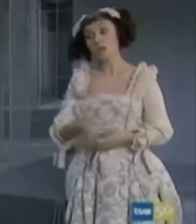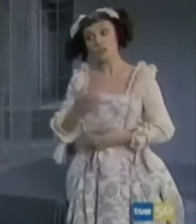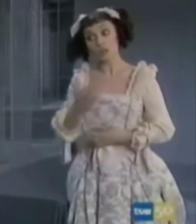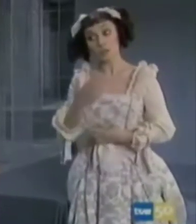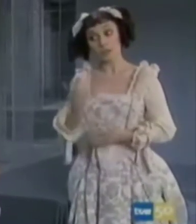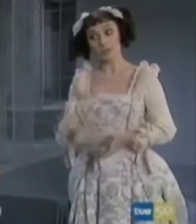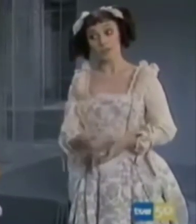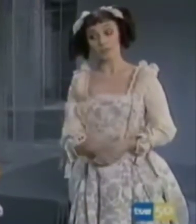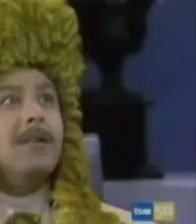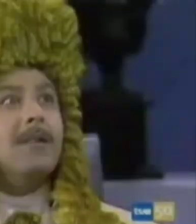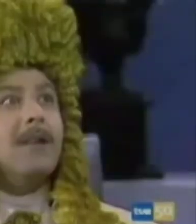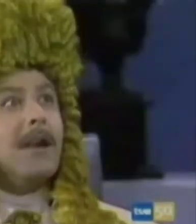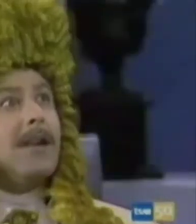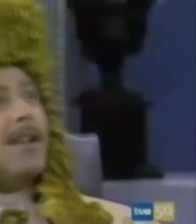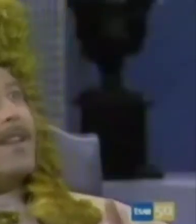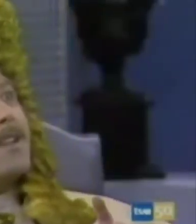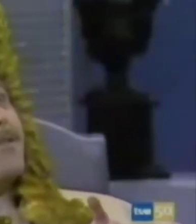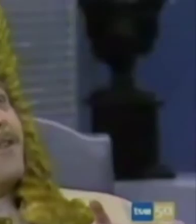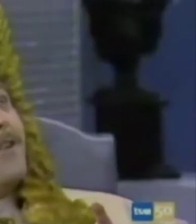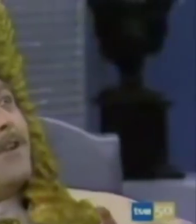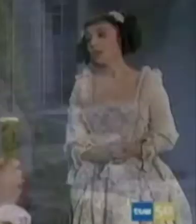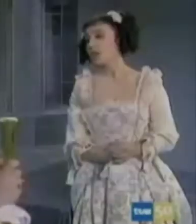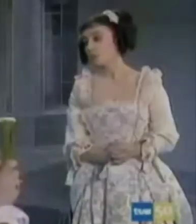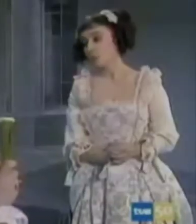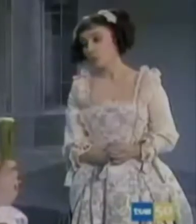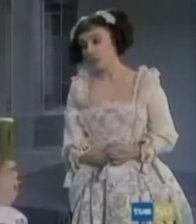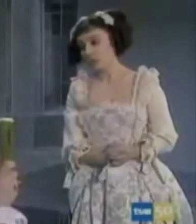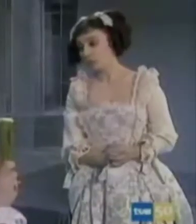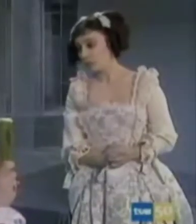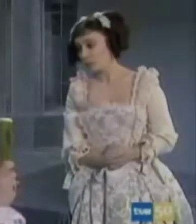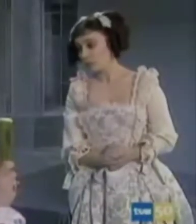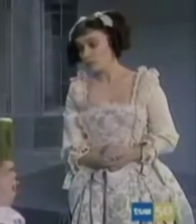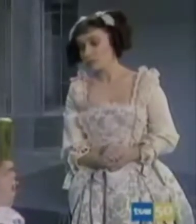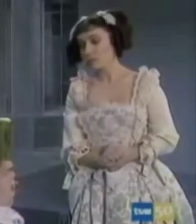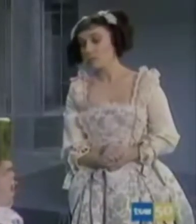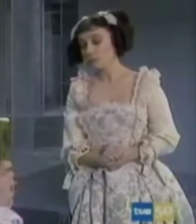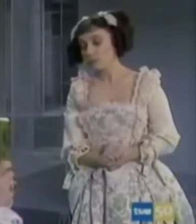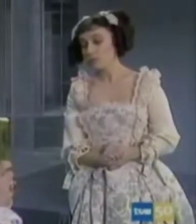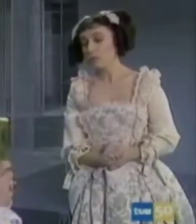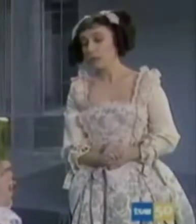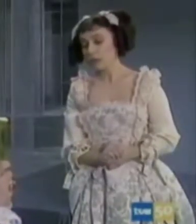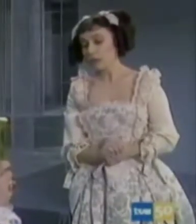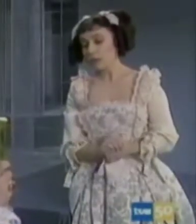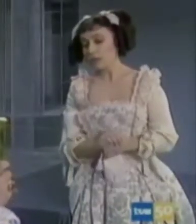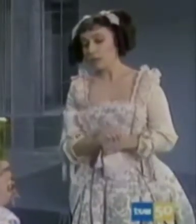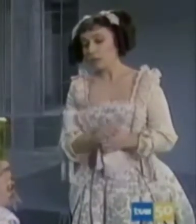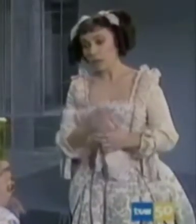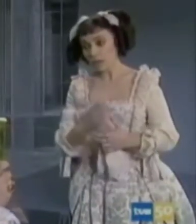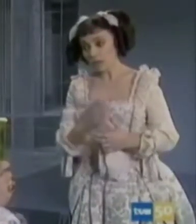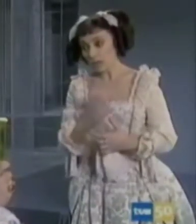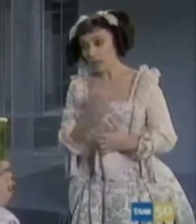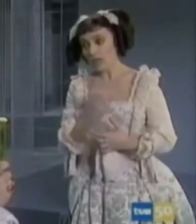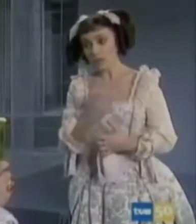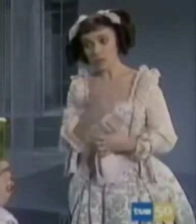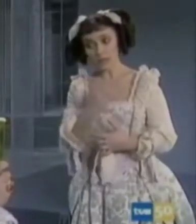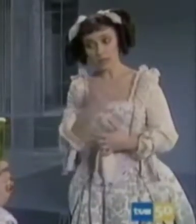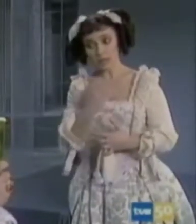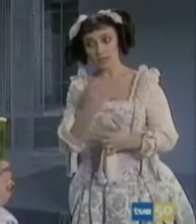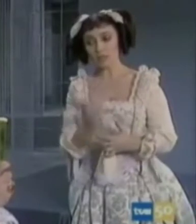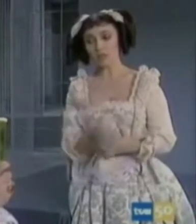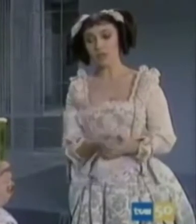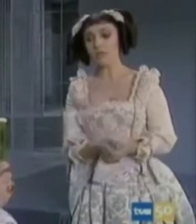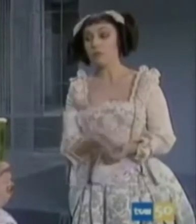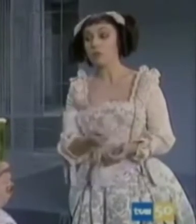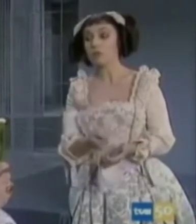dejarse sangrar y esto la mejoró. ¿Y Tartufo? Ay, estuvo muy valiente. Sí, sí. Para neutralizar